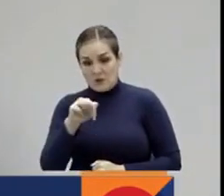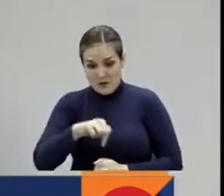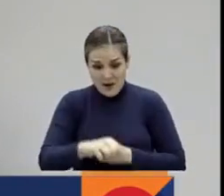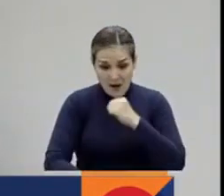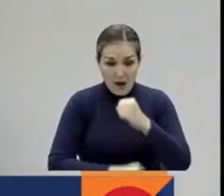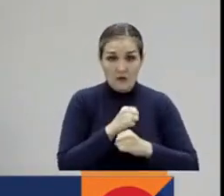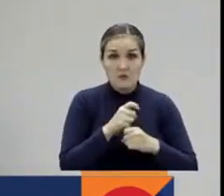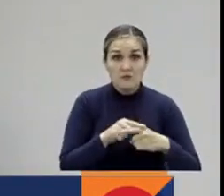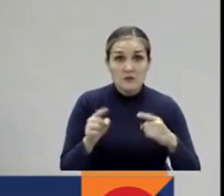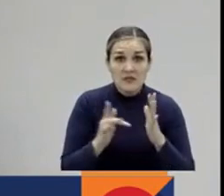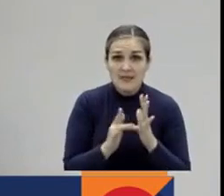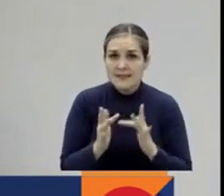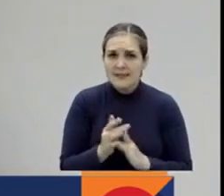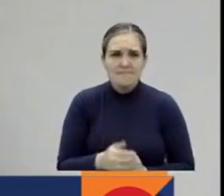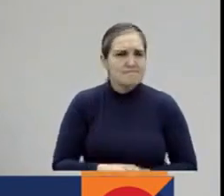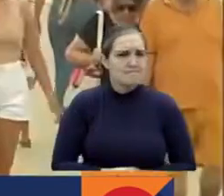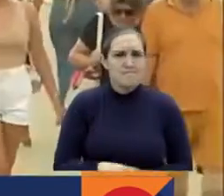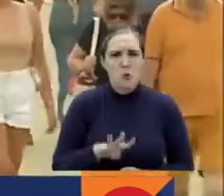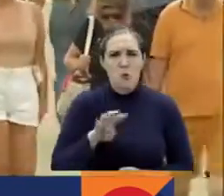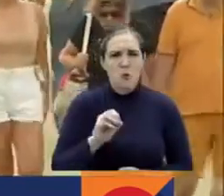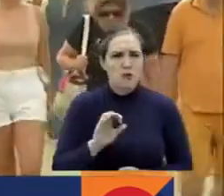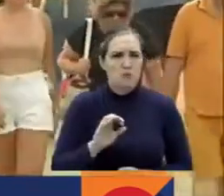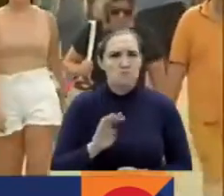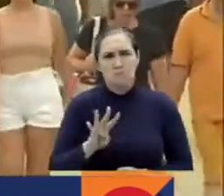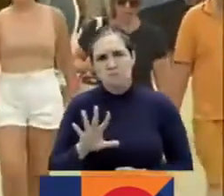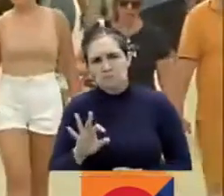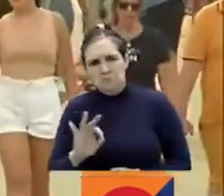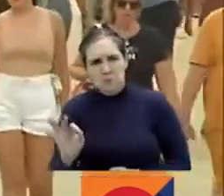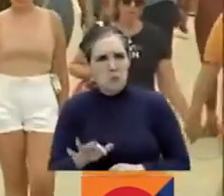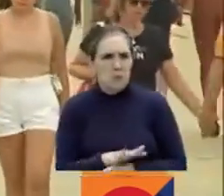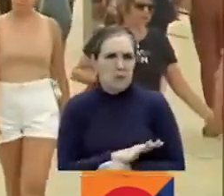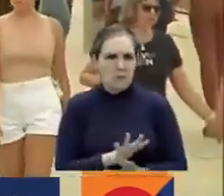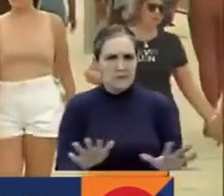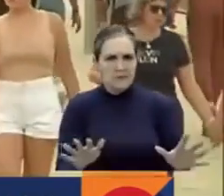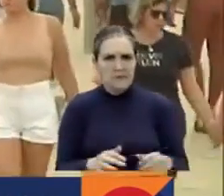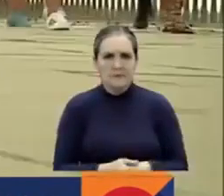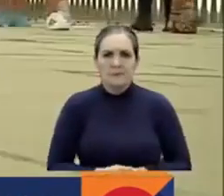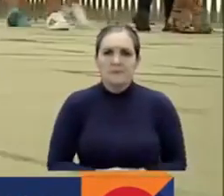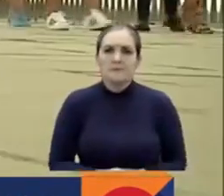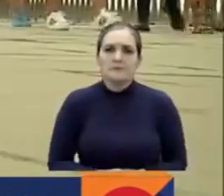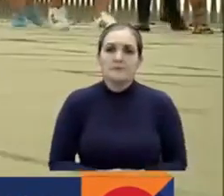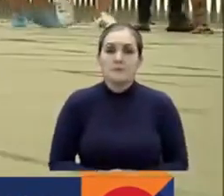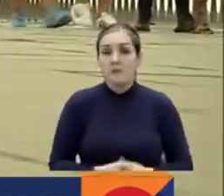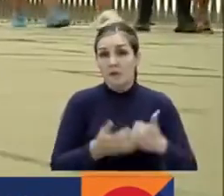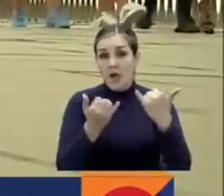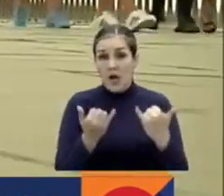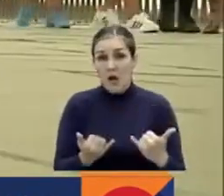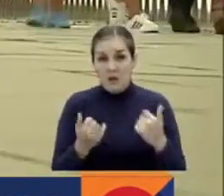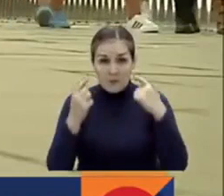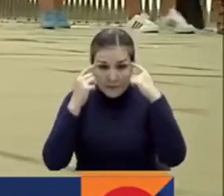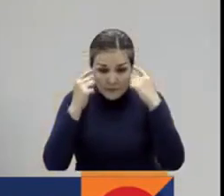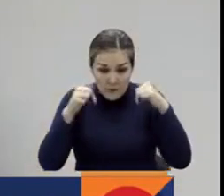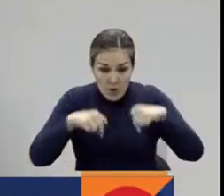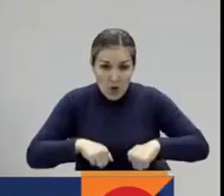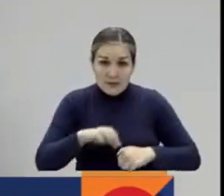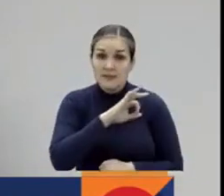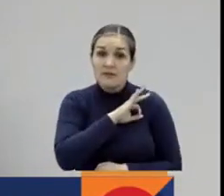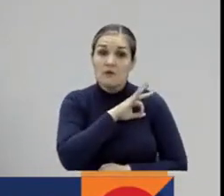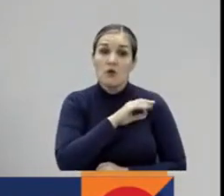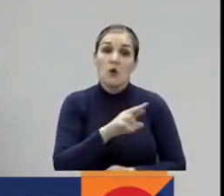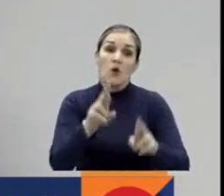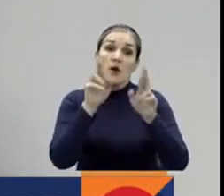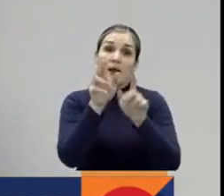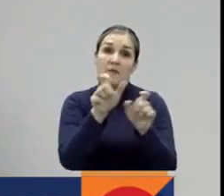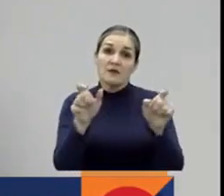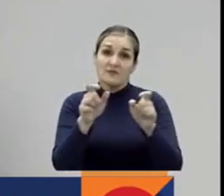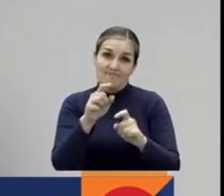Semana Santa, no creo que pasemos de un 40 a un 45% máximo. Esperemos que hoy sábado las personas